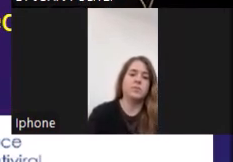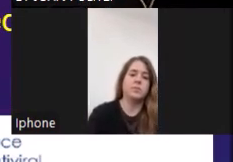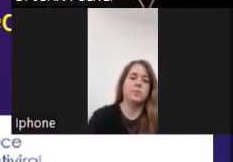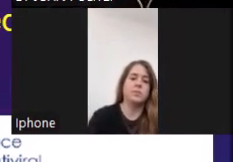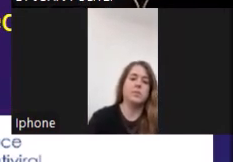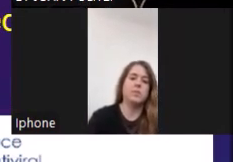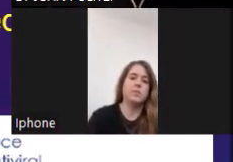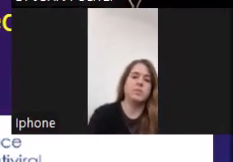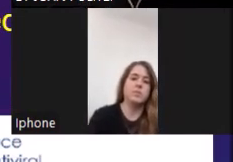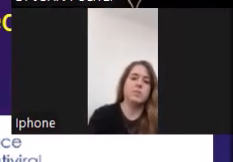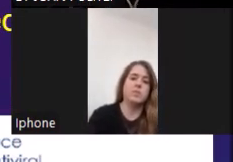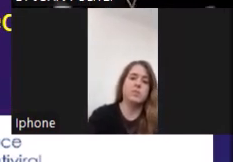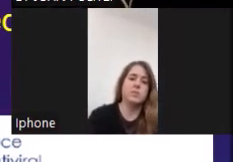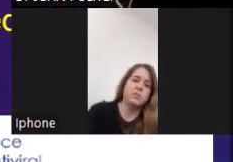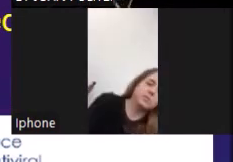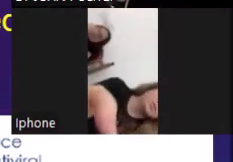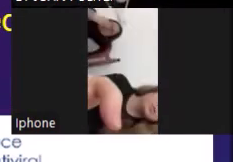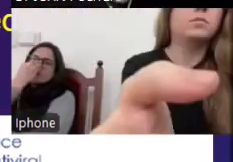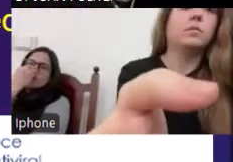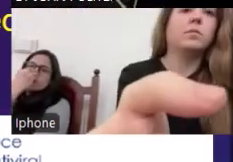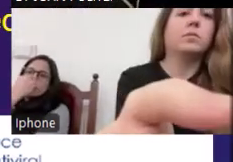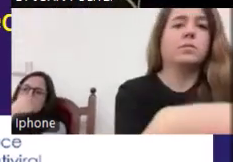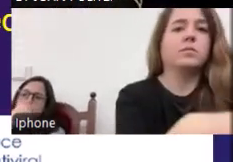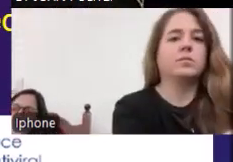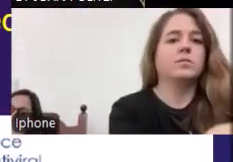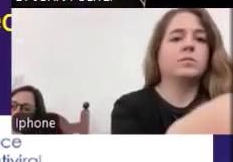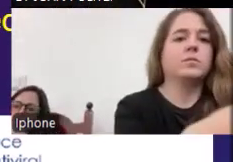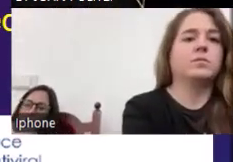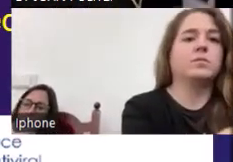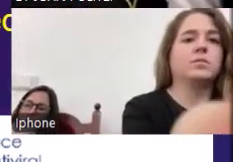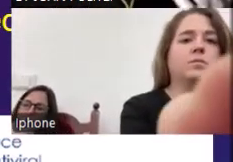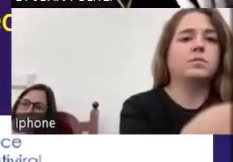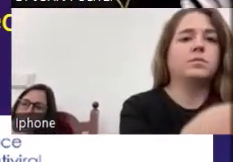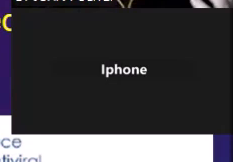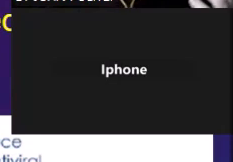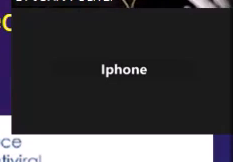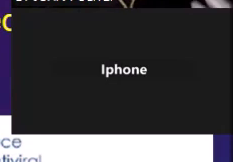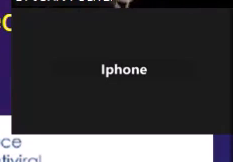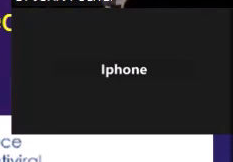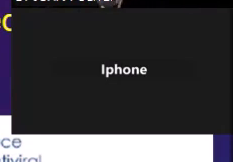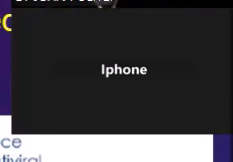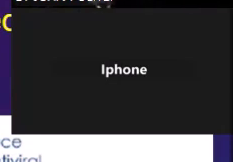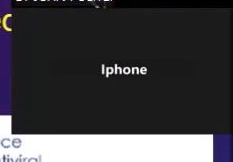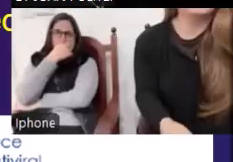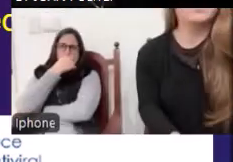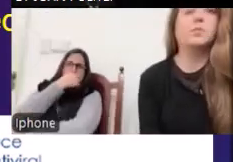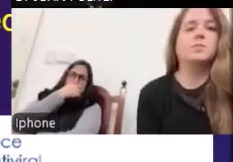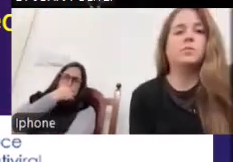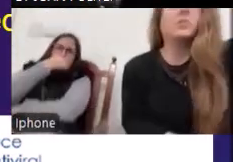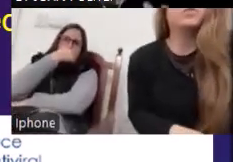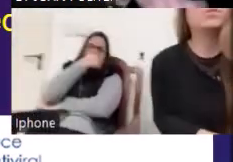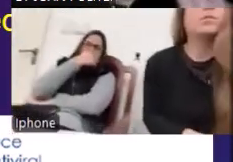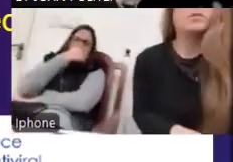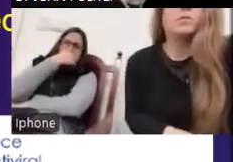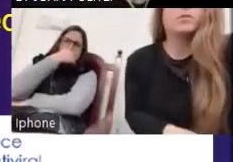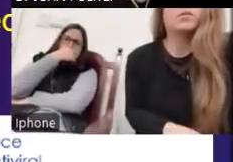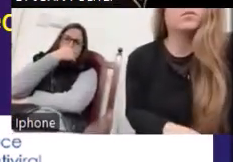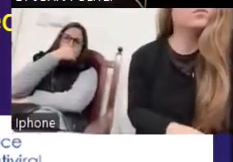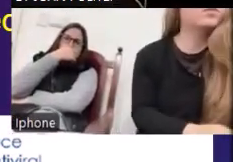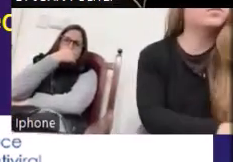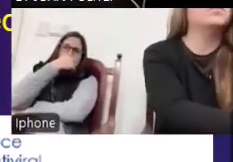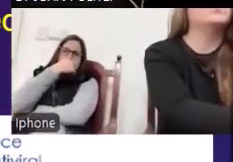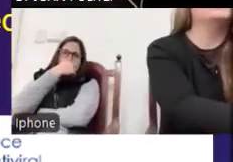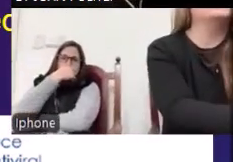que habían empezado Canadá, Australia y Estados Unidos, pero por la pandemia, justamente cuando íbamos recién ya